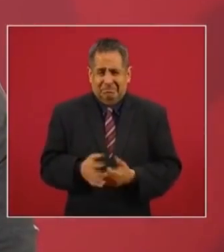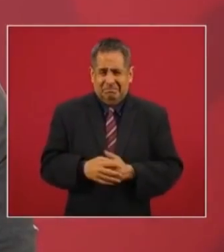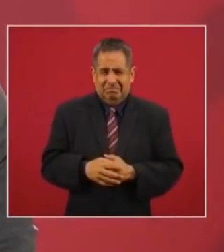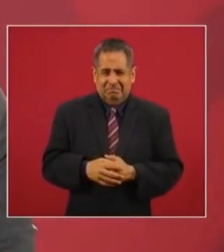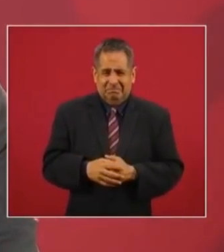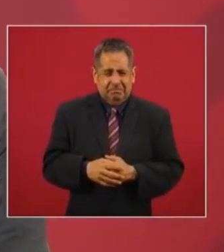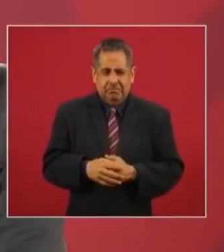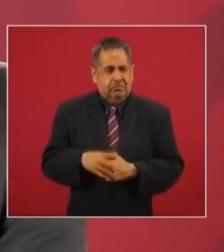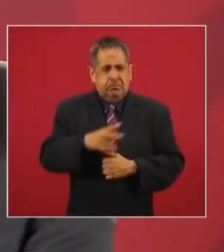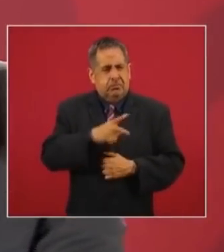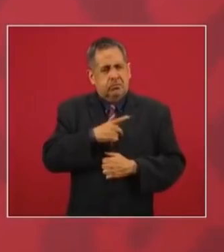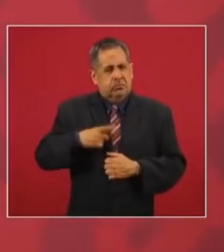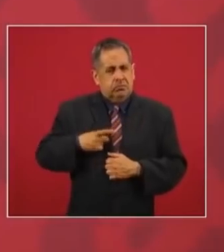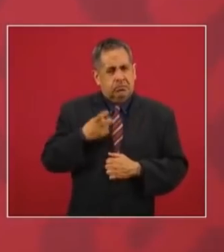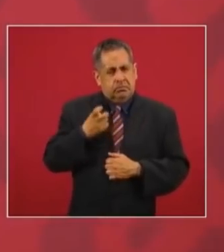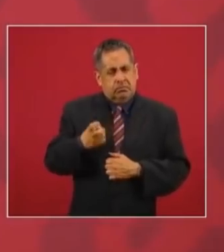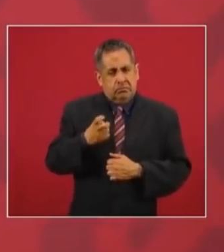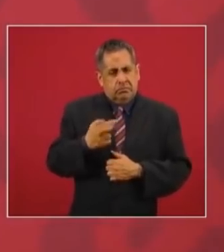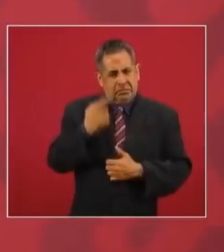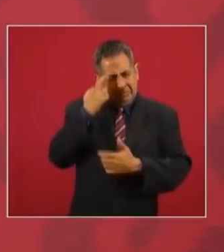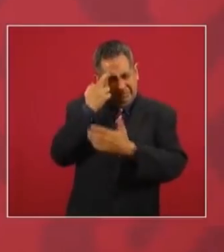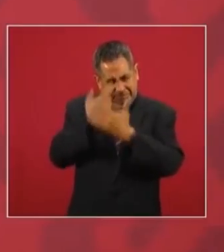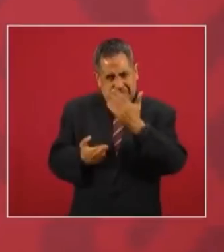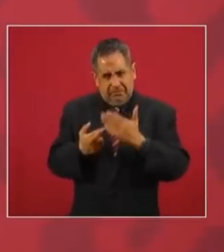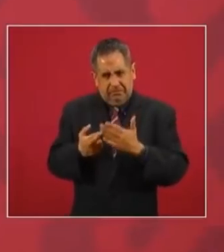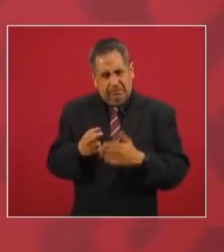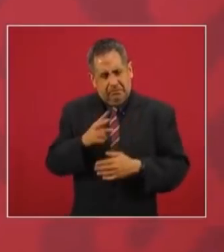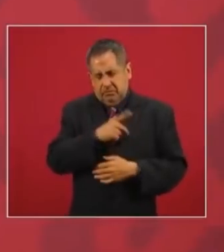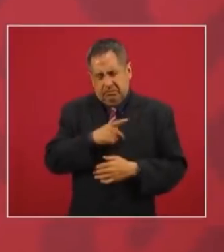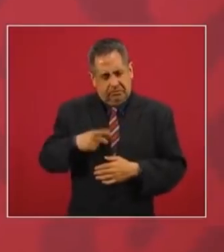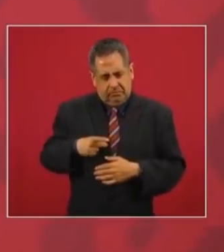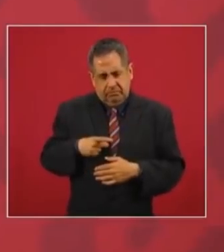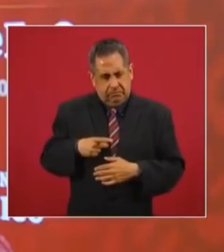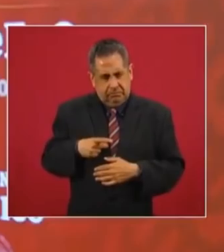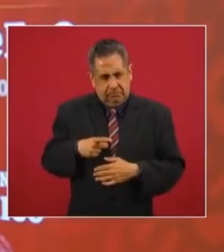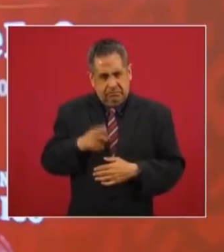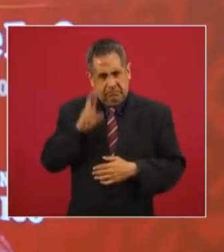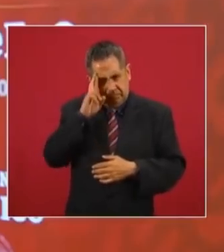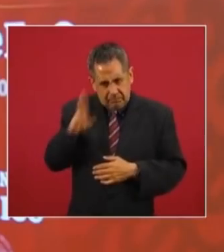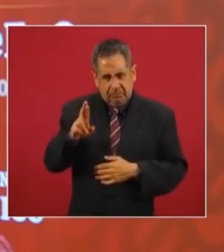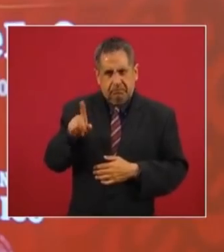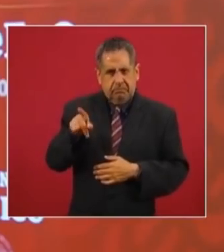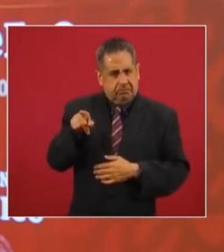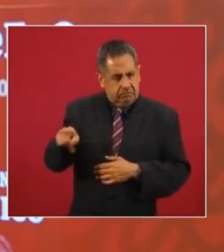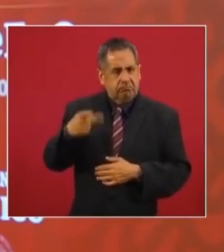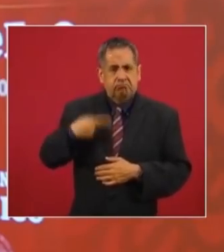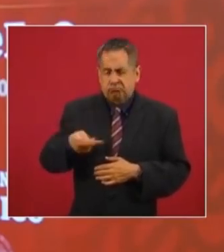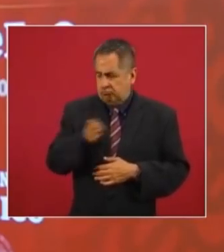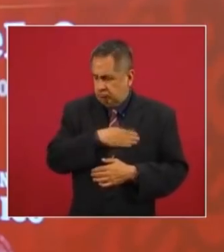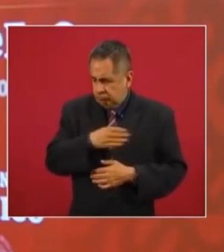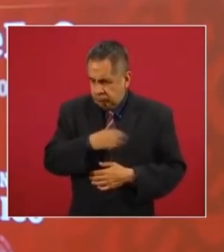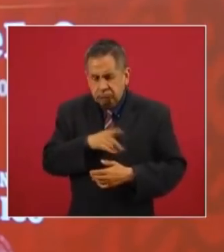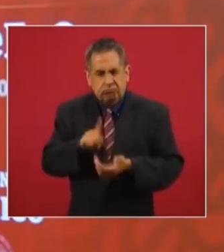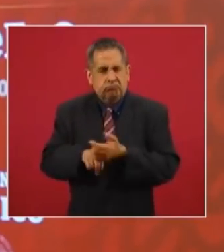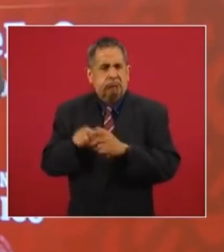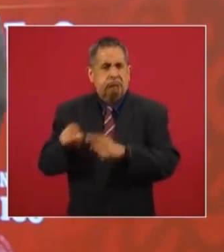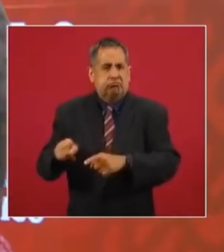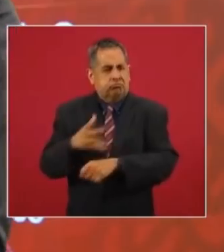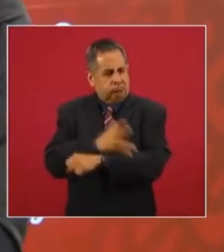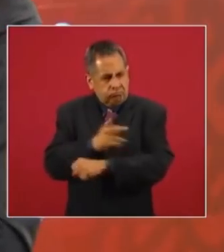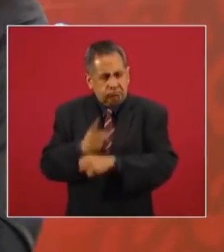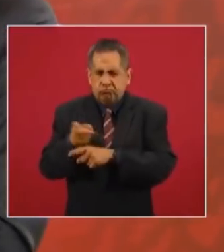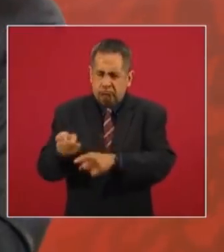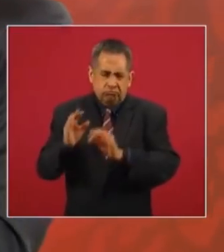no merece el doctor Alcocer eso. Es un hombre bueno y además